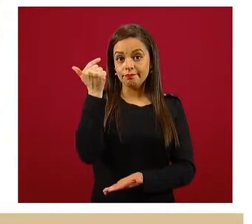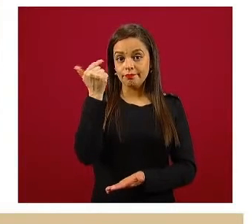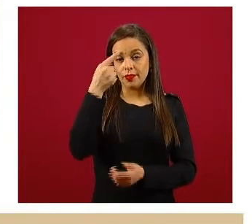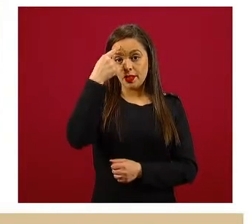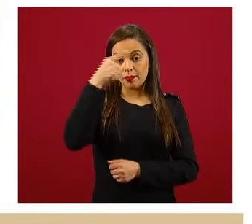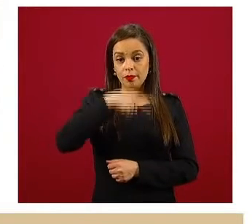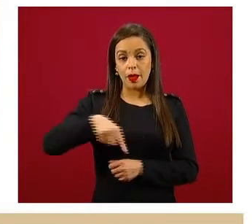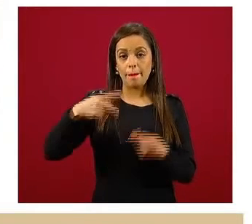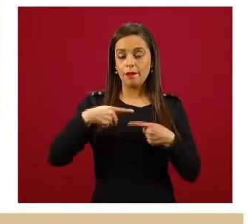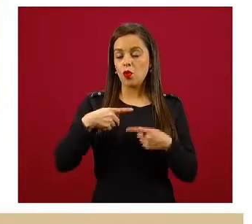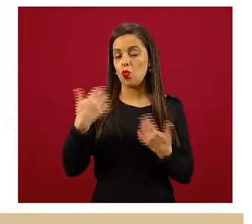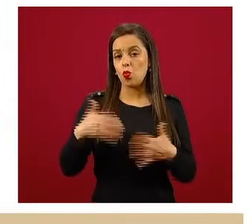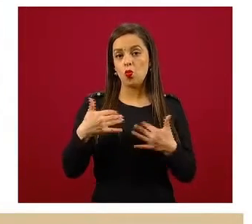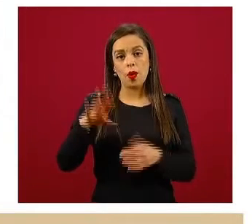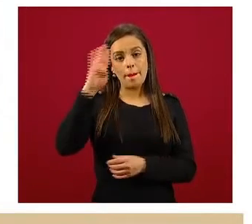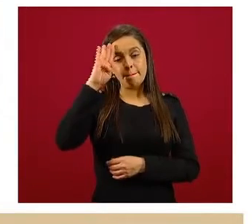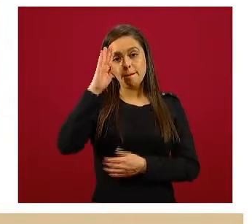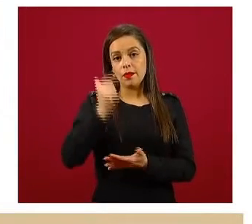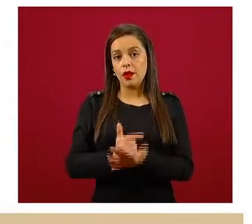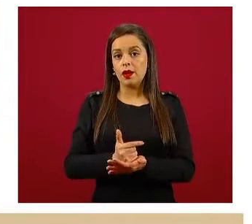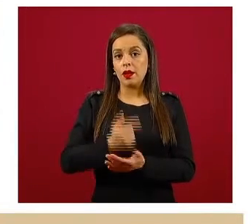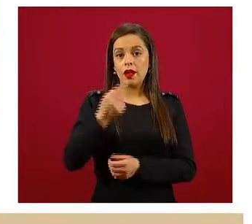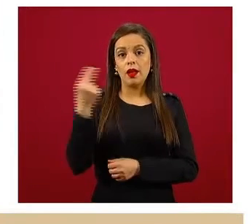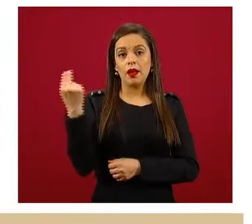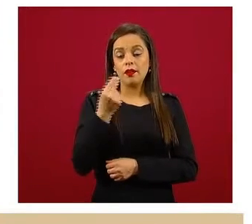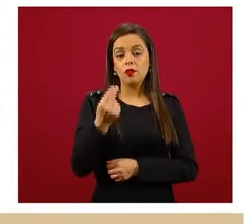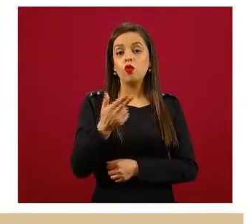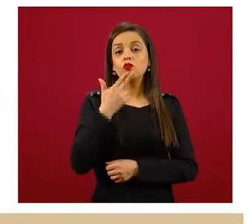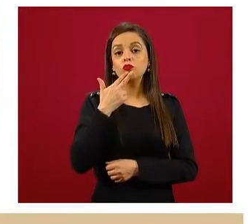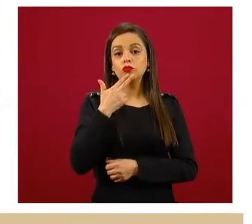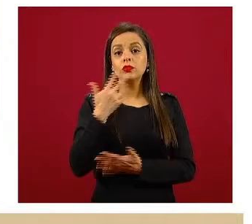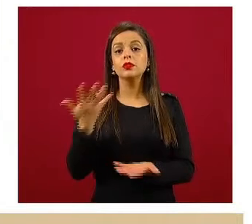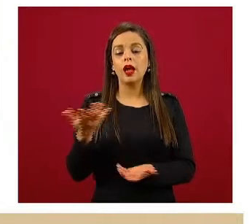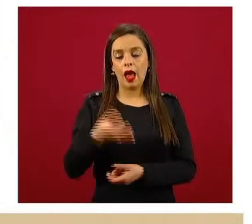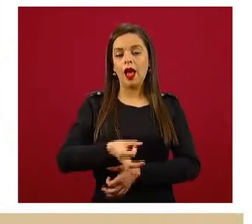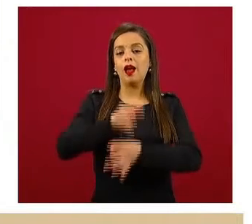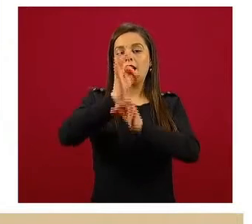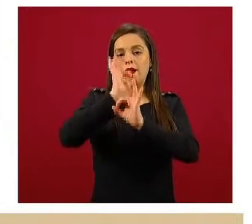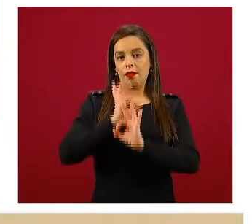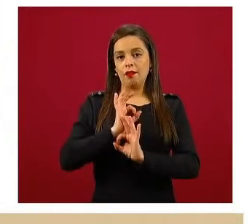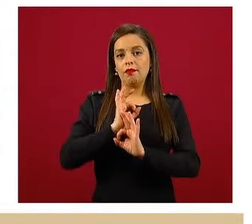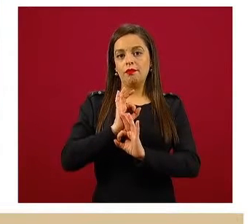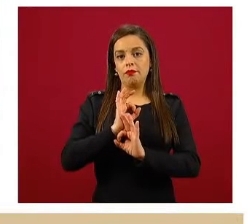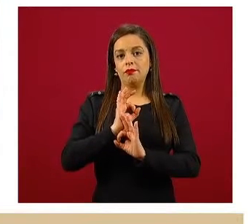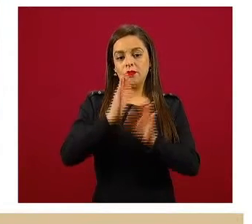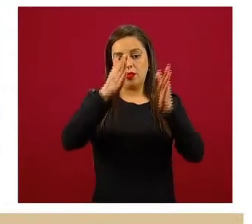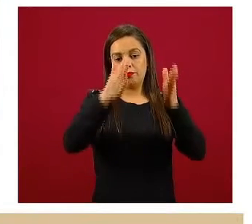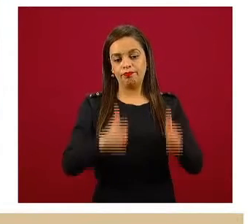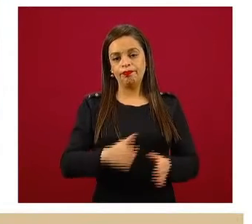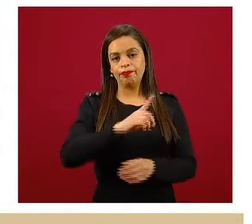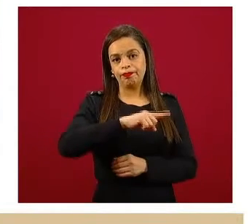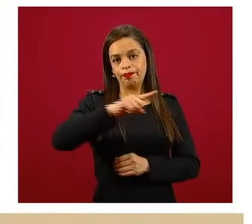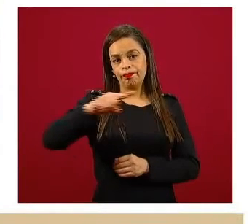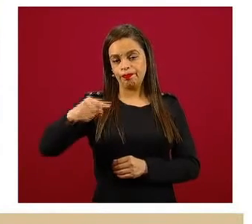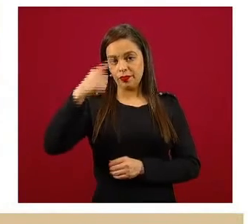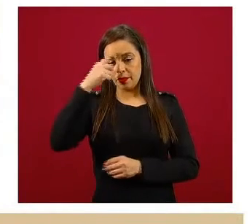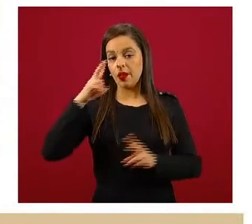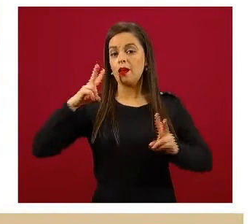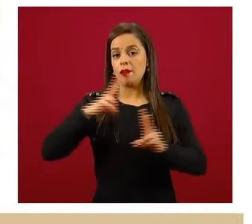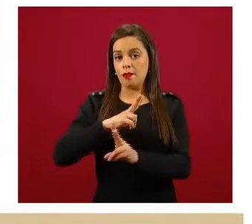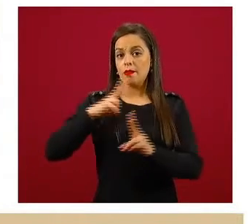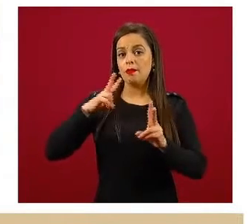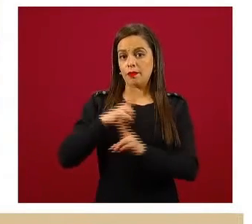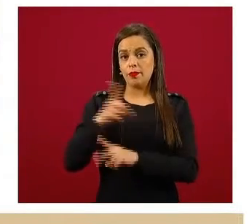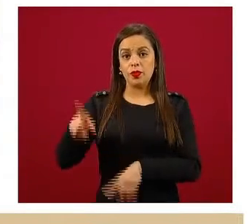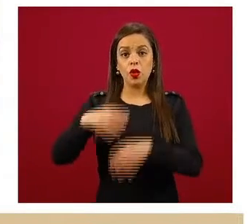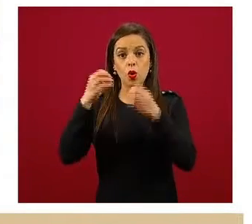para pacientes críticos que en su momento requieren de un ventilador mecánico, y vemos como a nivel nacional una ocupación